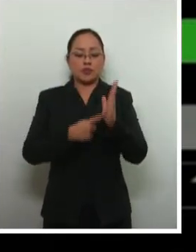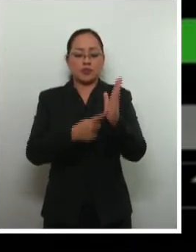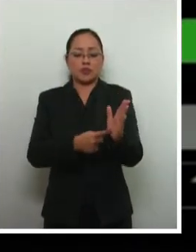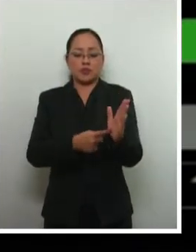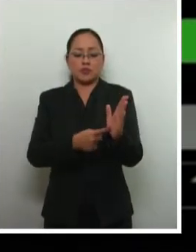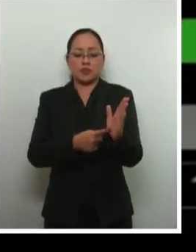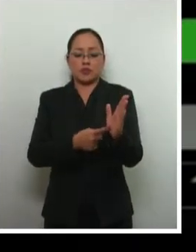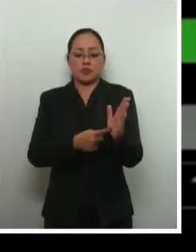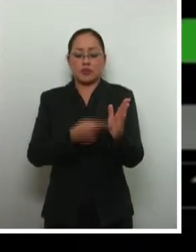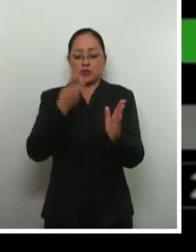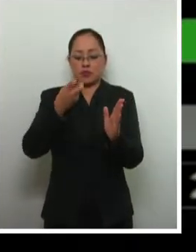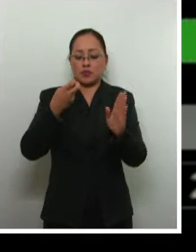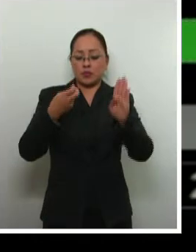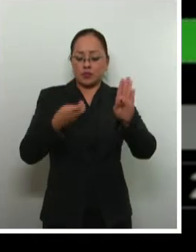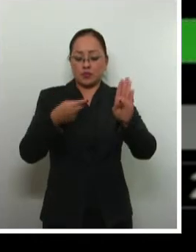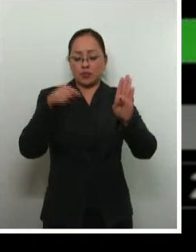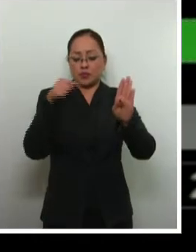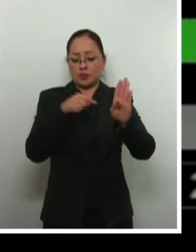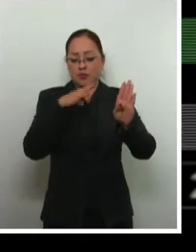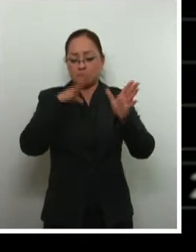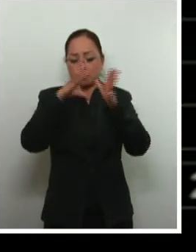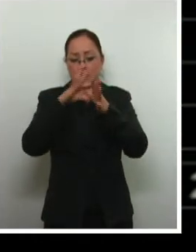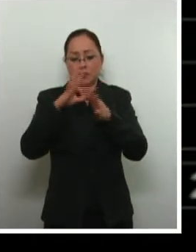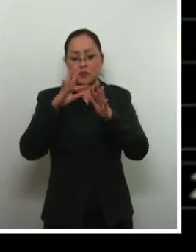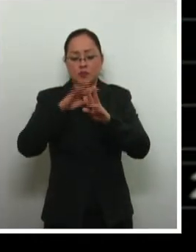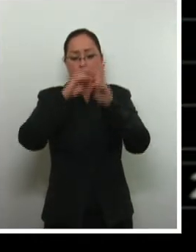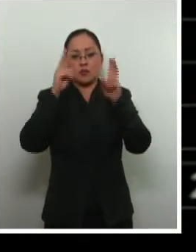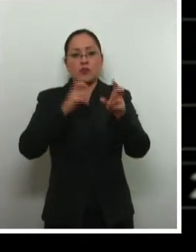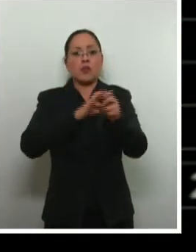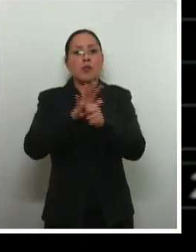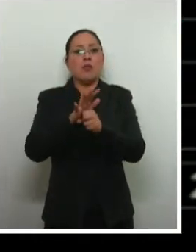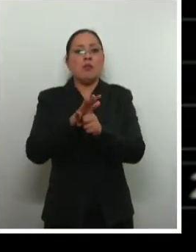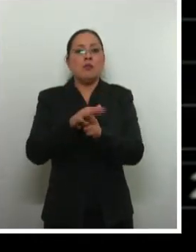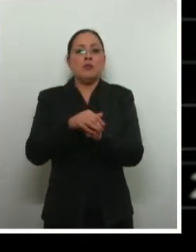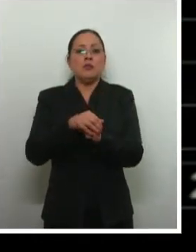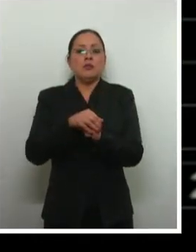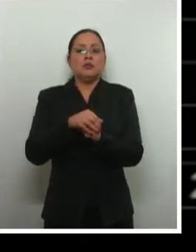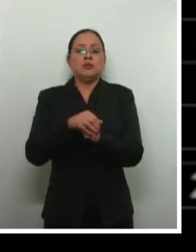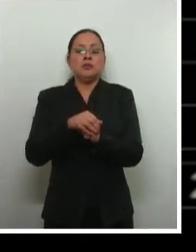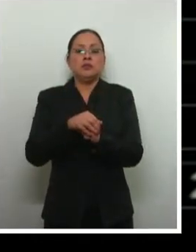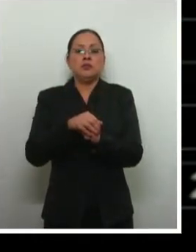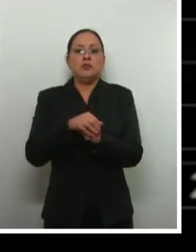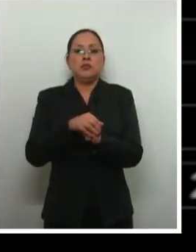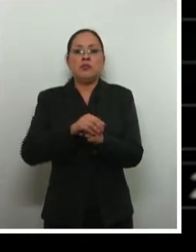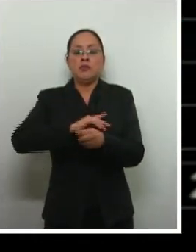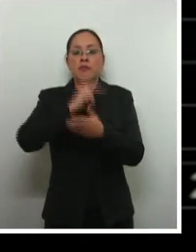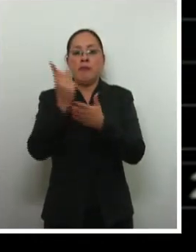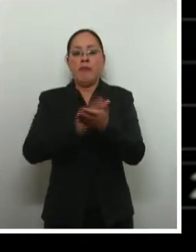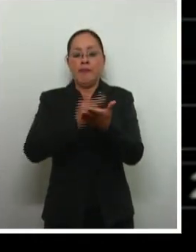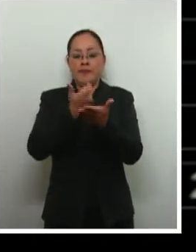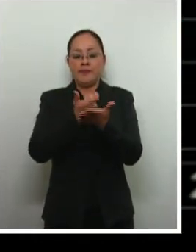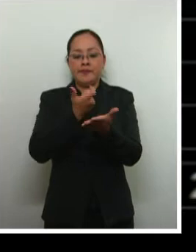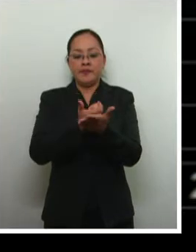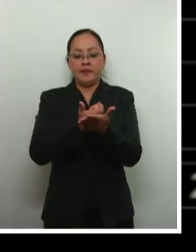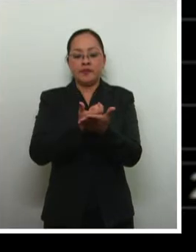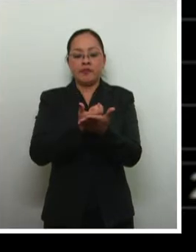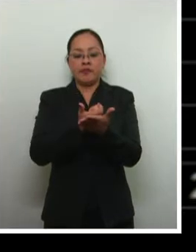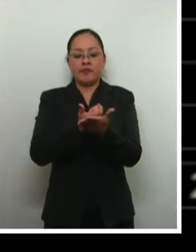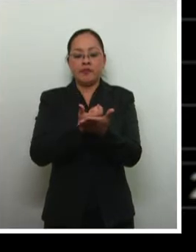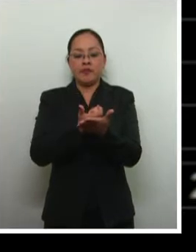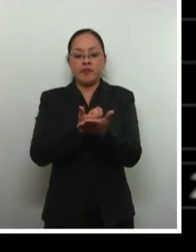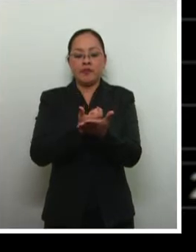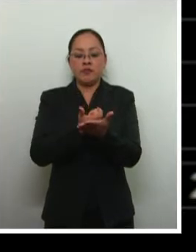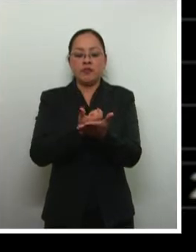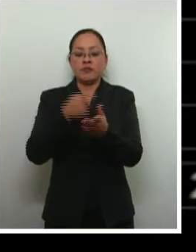apartado B, donde se aborda el tema de la política económica.